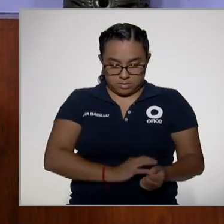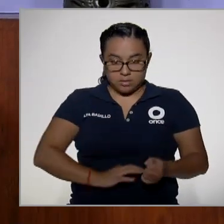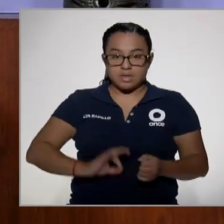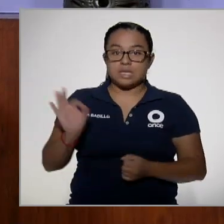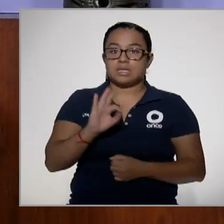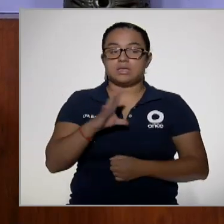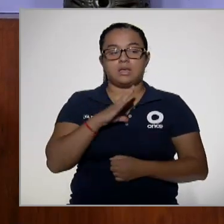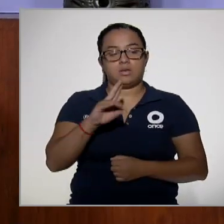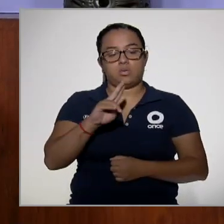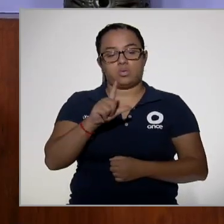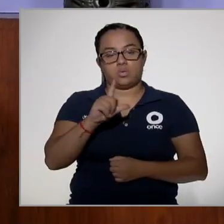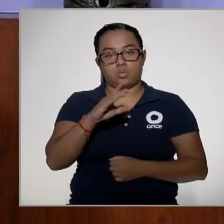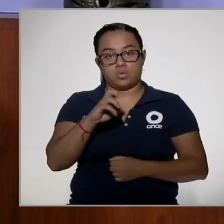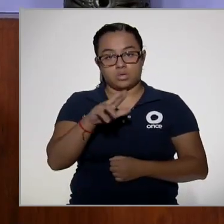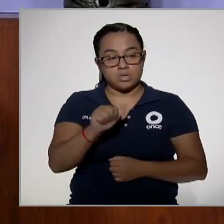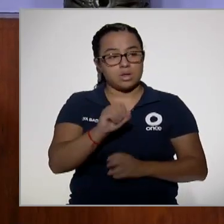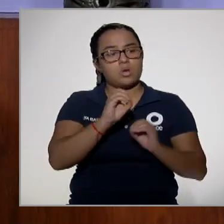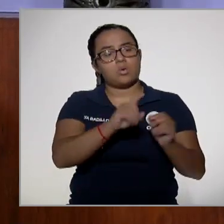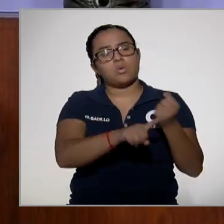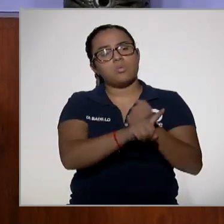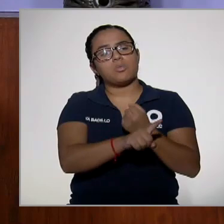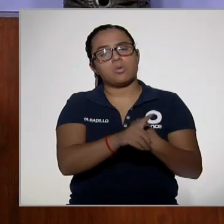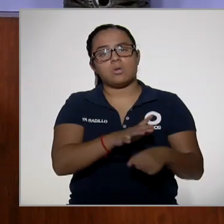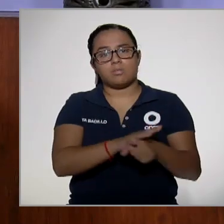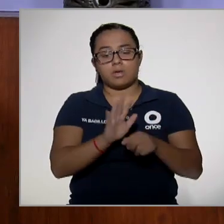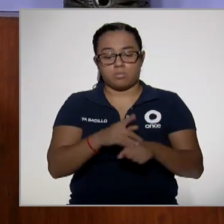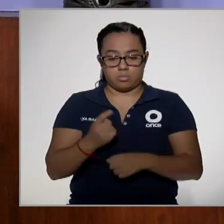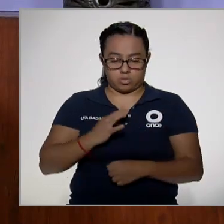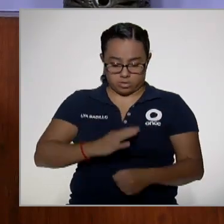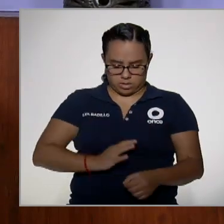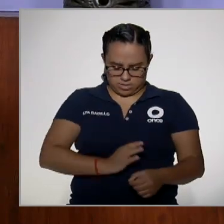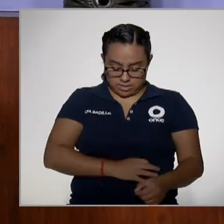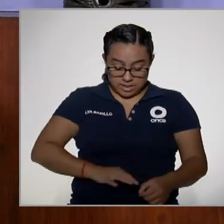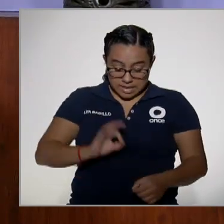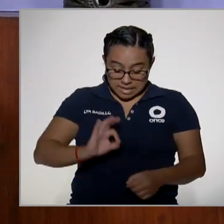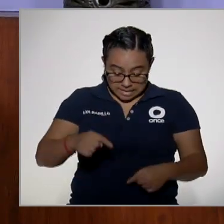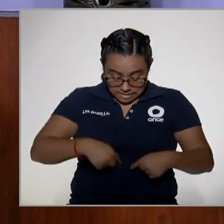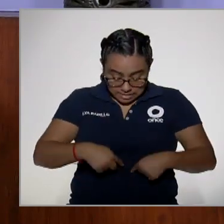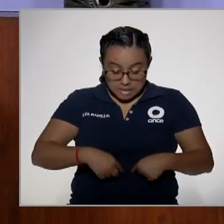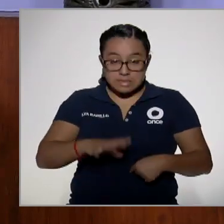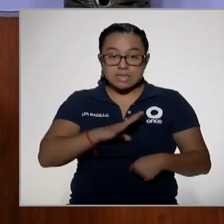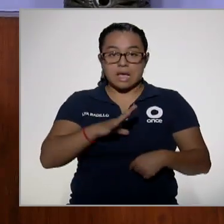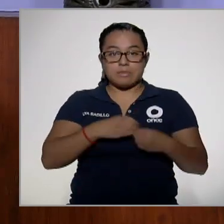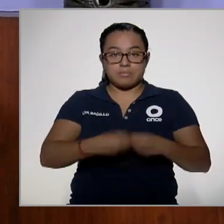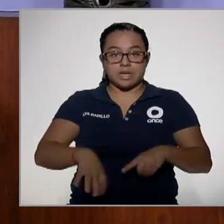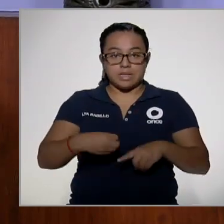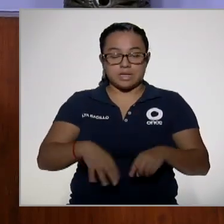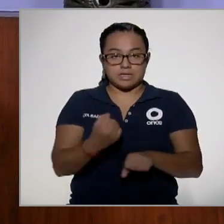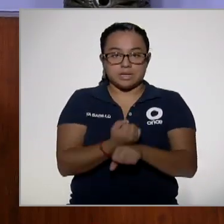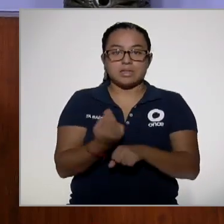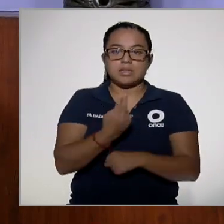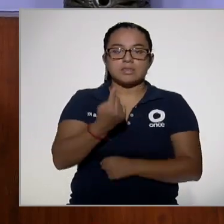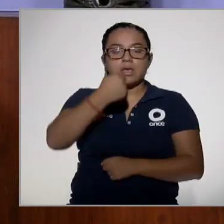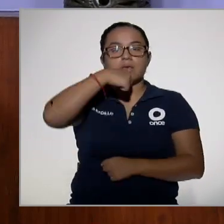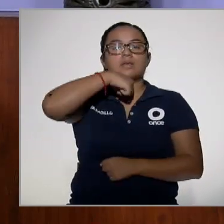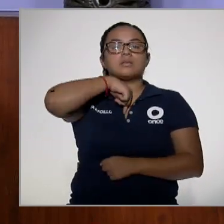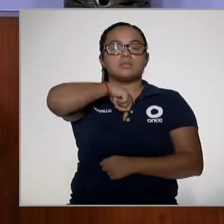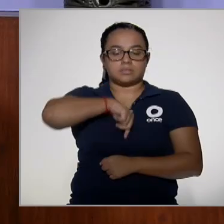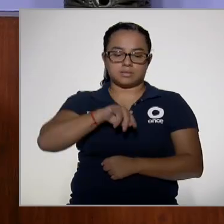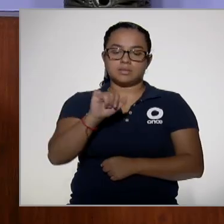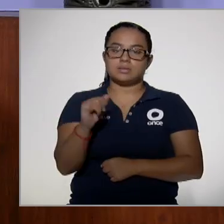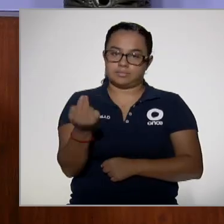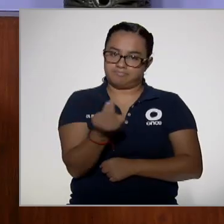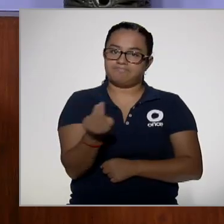úlceras o cuál es el problema porque en el tubo digestivo esté perdiendo sangre entonces hay que ir a ver con una cámara que está pasando si es un estudio